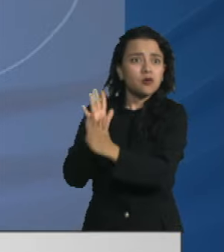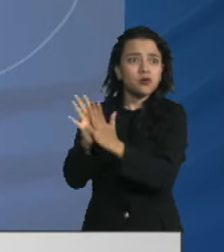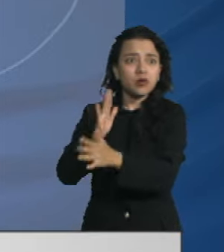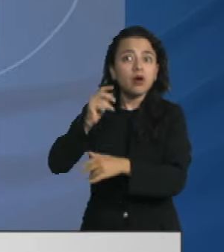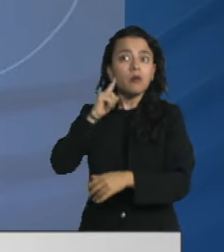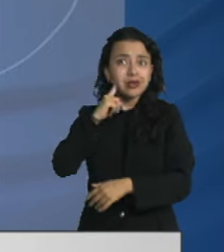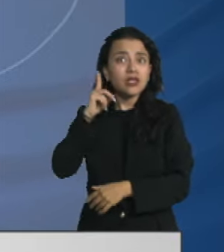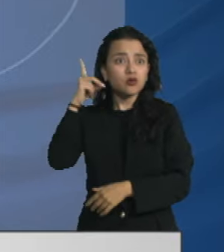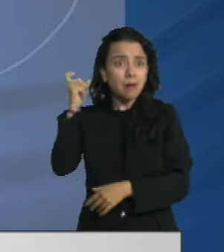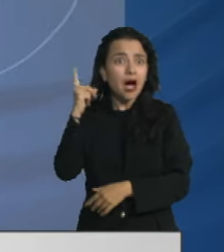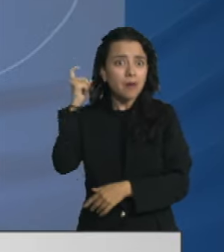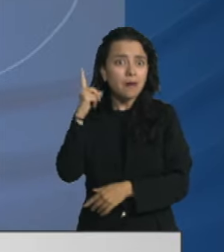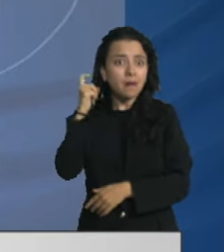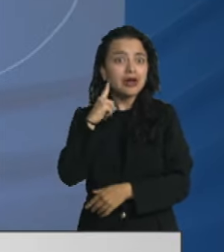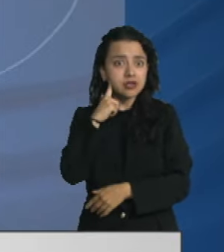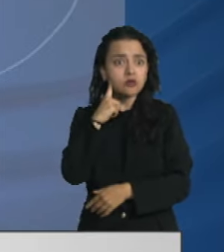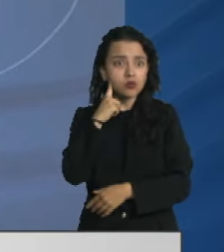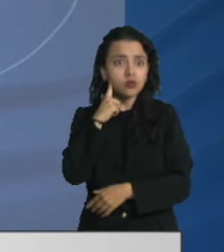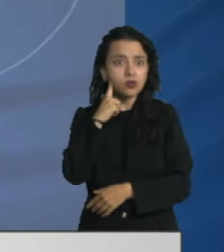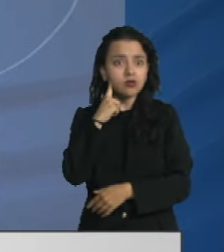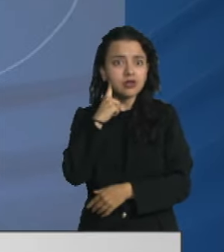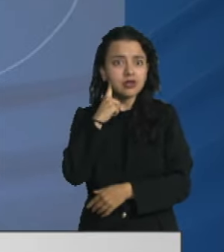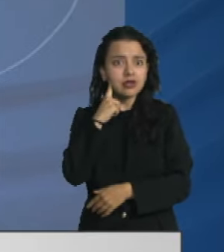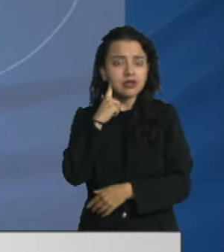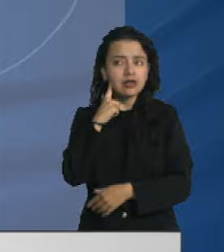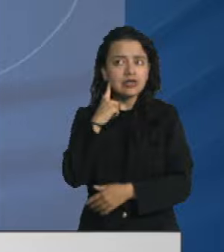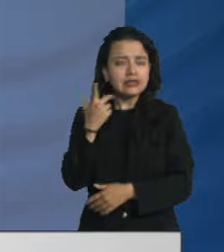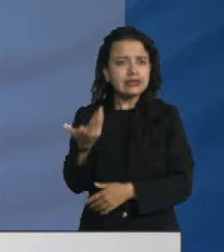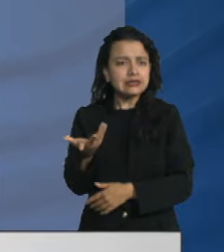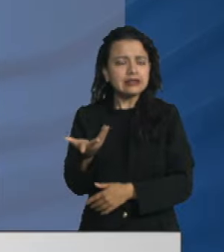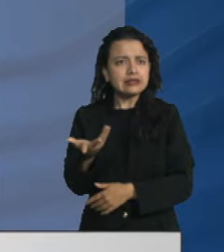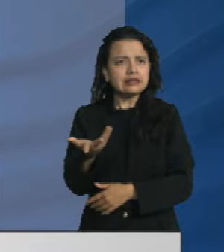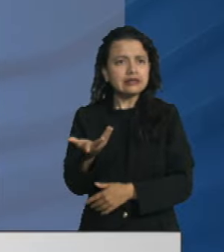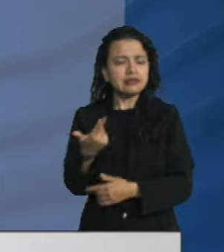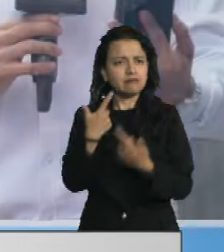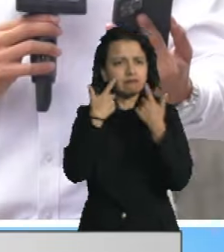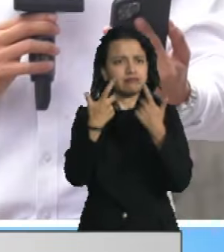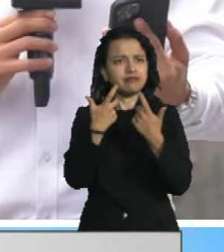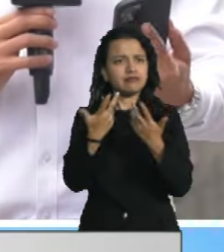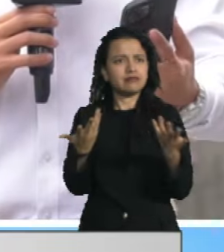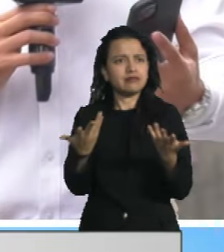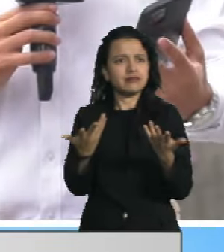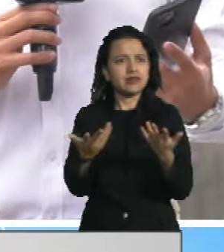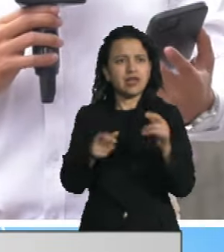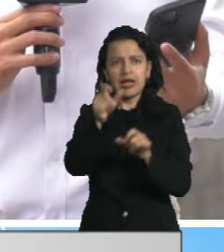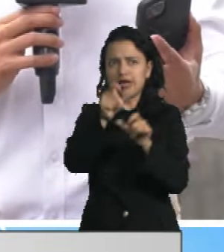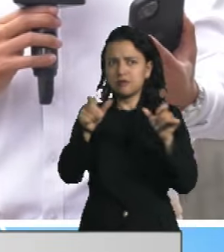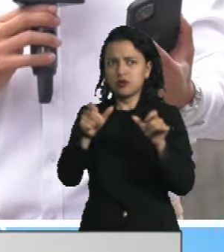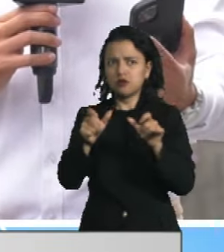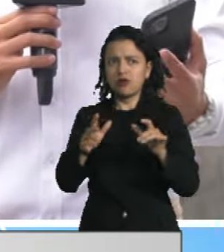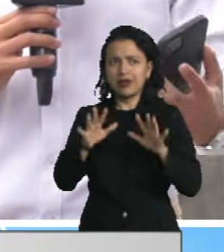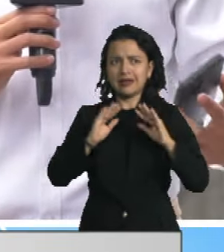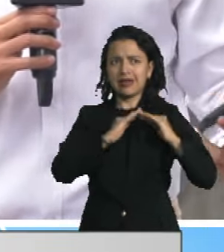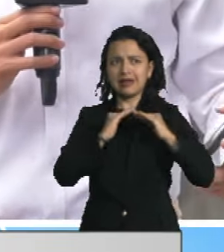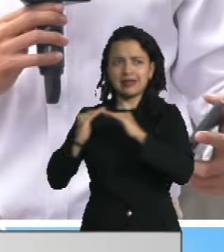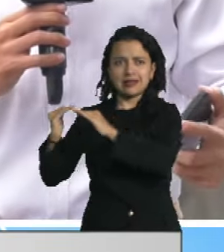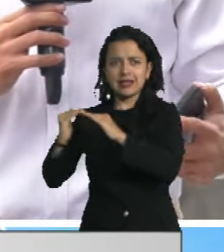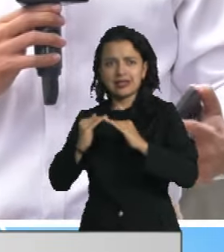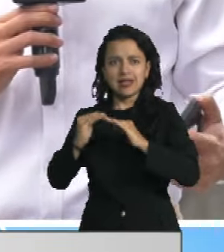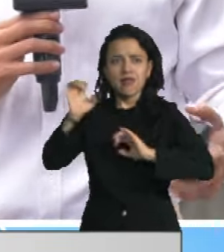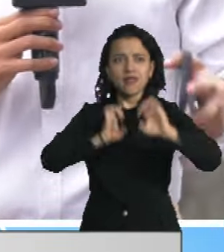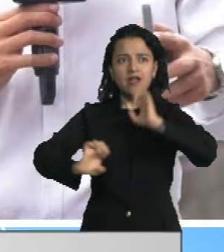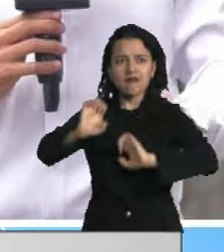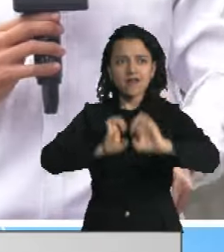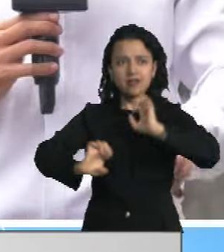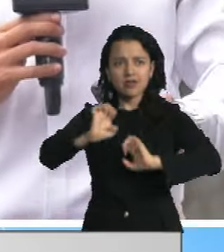escucharon varios disparos allí en este video que, como les decimos, los vecinos de este sector de Villamayor y